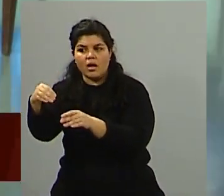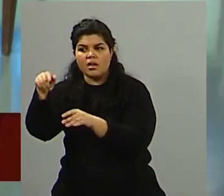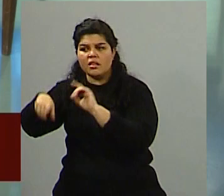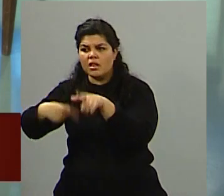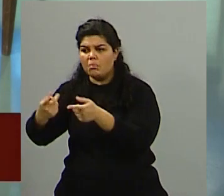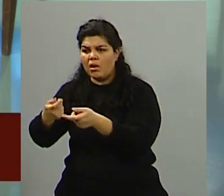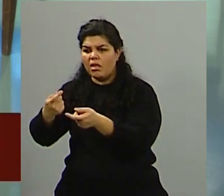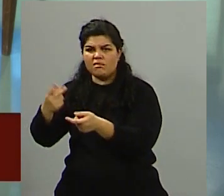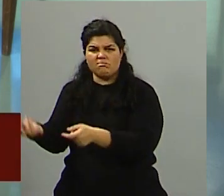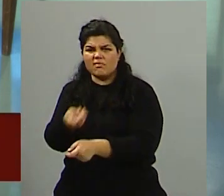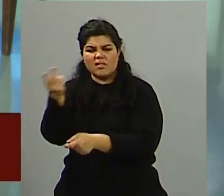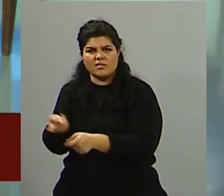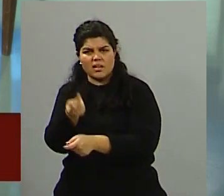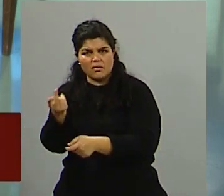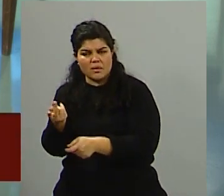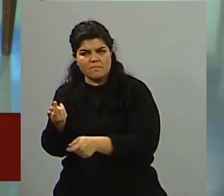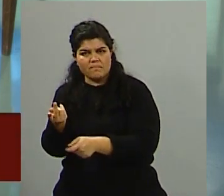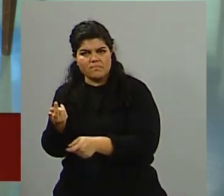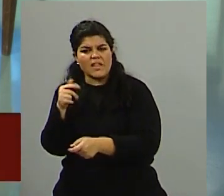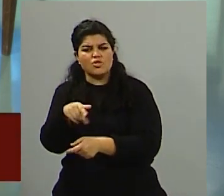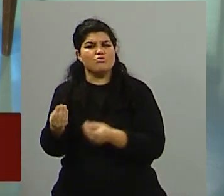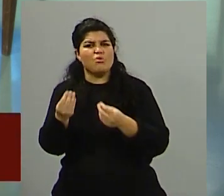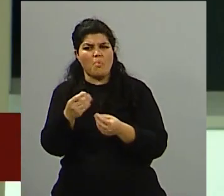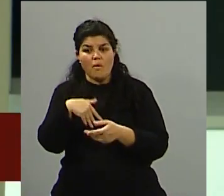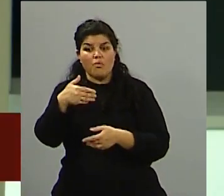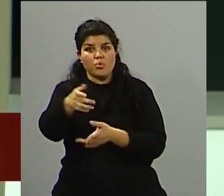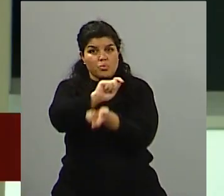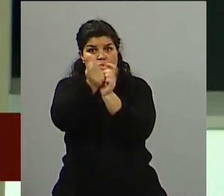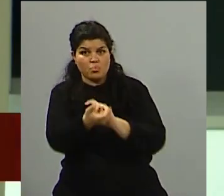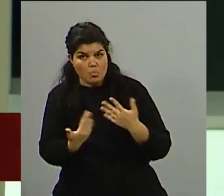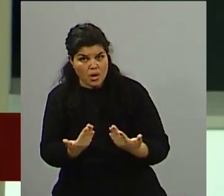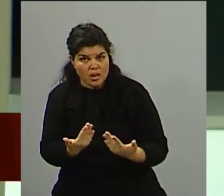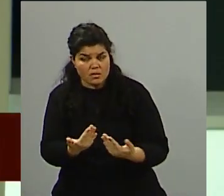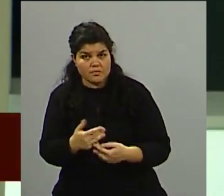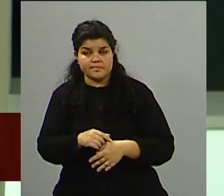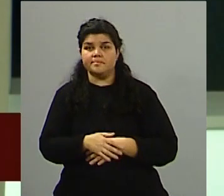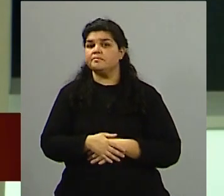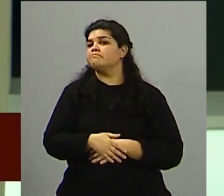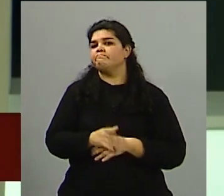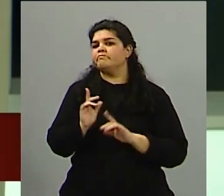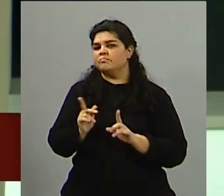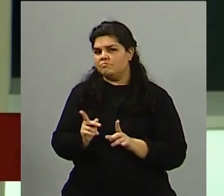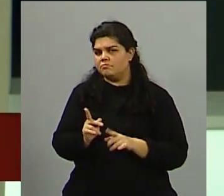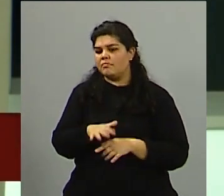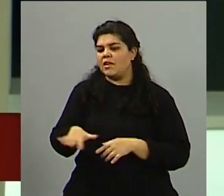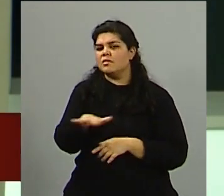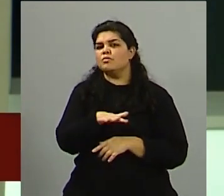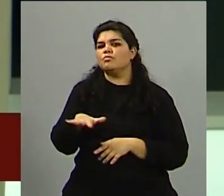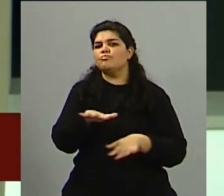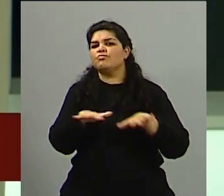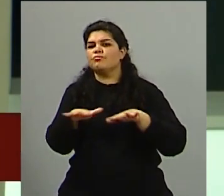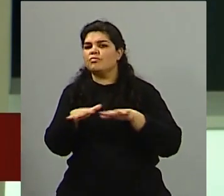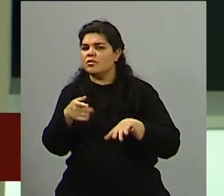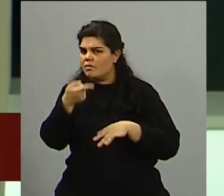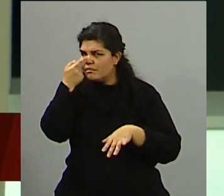¿En algún momento esto va a cambiar? Hoy está pasando un fenómeno extremadamente interesante. Primero a nivel generacional, nosotros somos, por lo menos